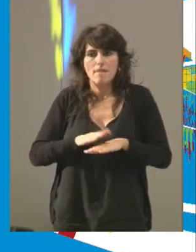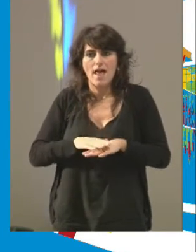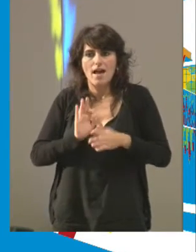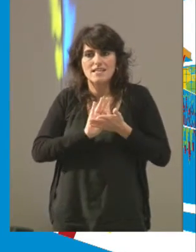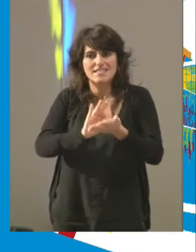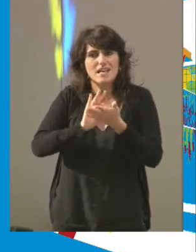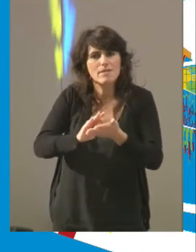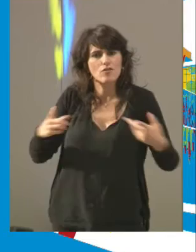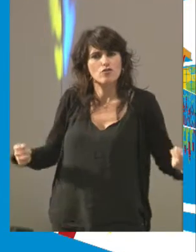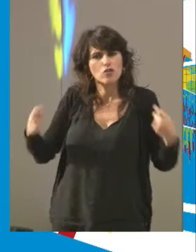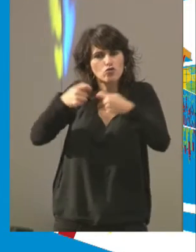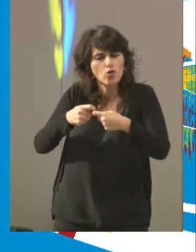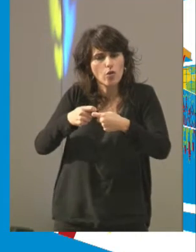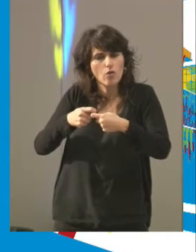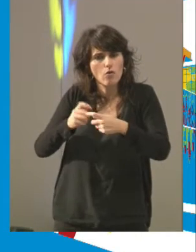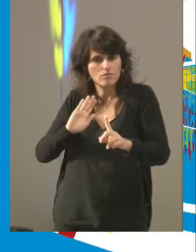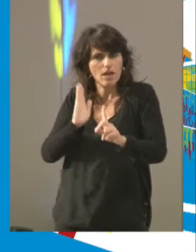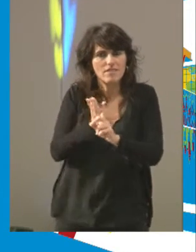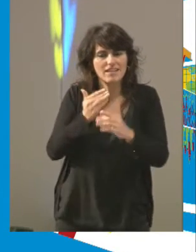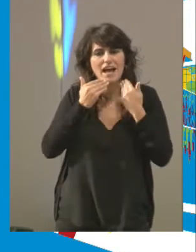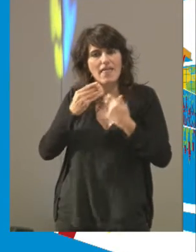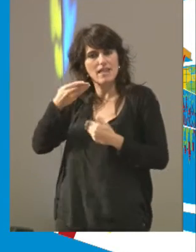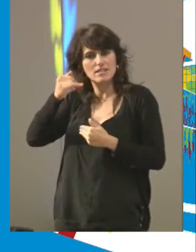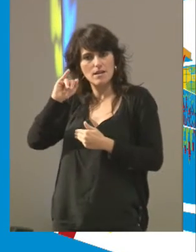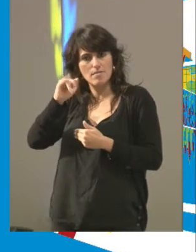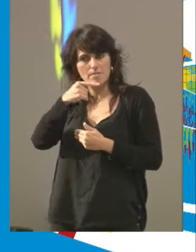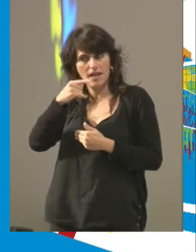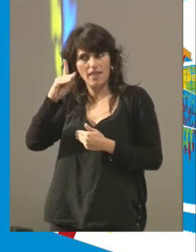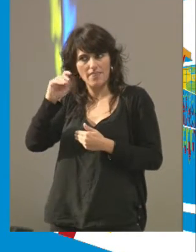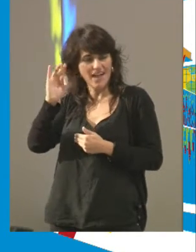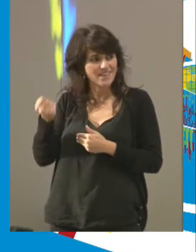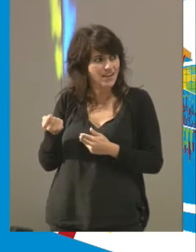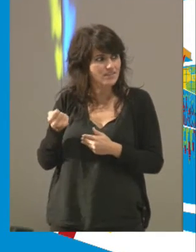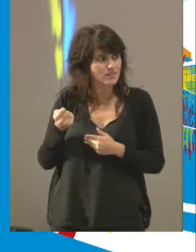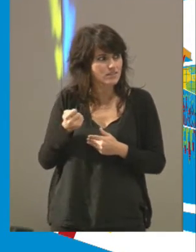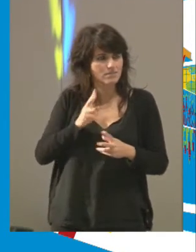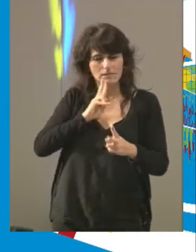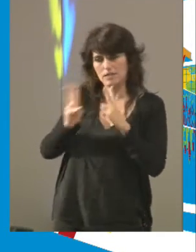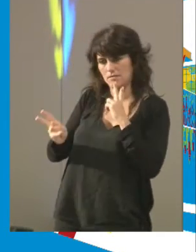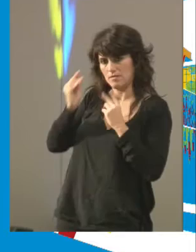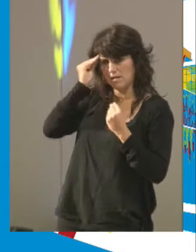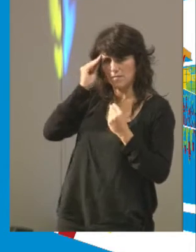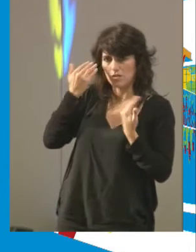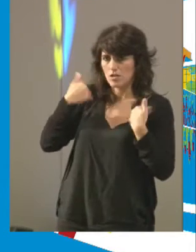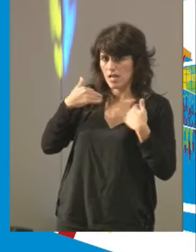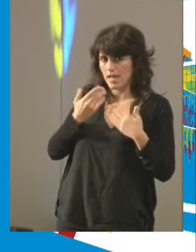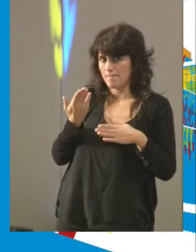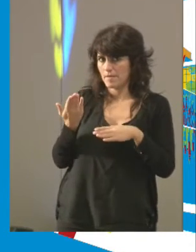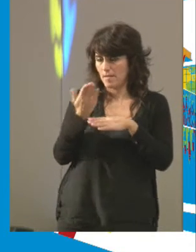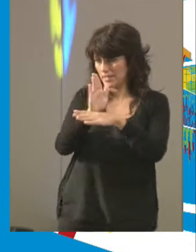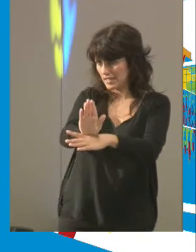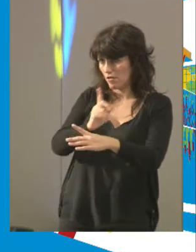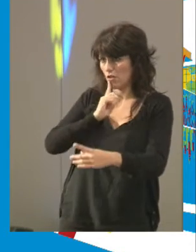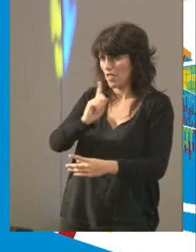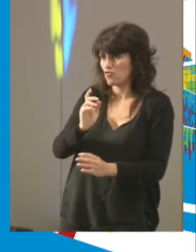servicios que presta el consorcio, gracias a la aplicación de Big Data respecto a las encuestas que hacéis antes, ¿cuál sería? Pues yo creo que lo he puesto un poco también de relieve en la presentación, que